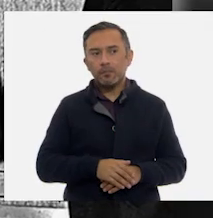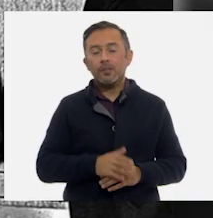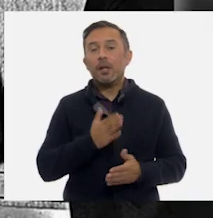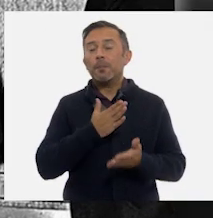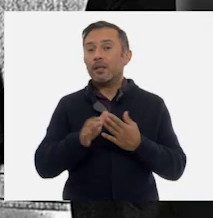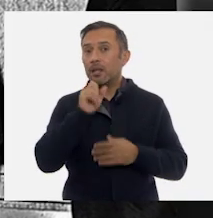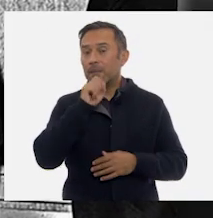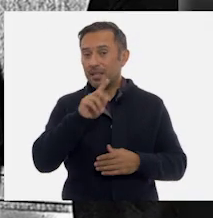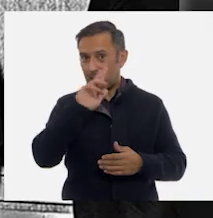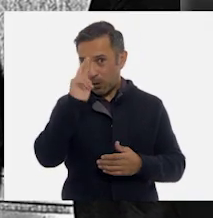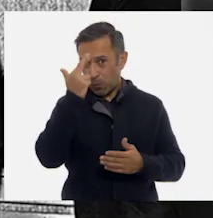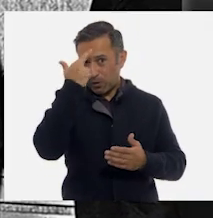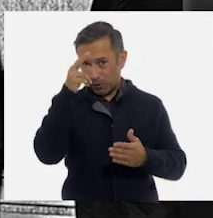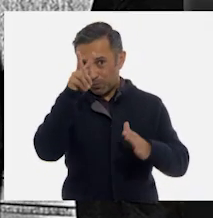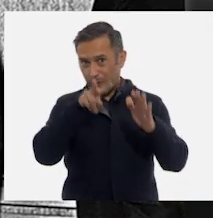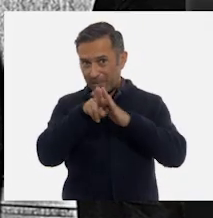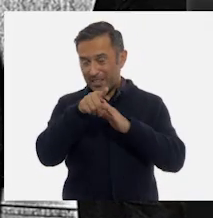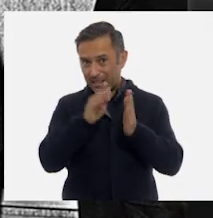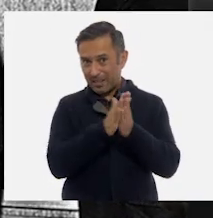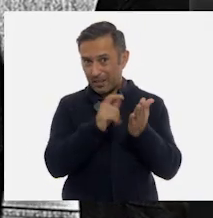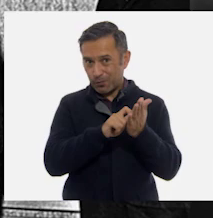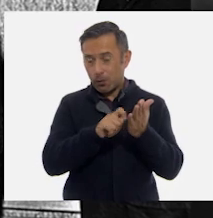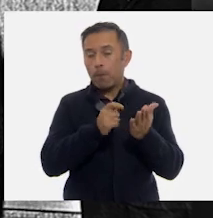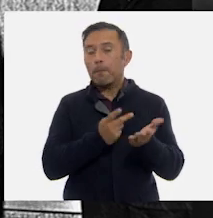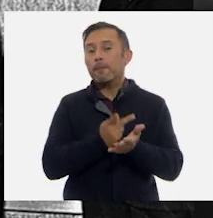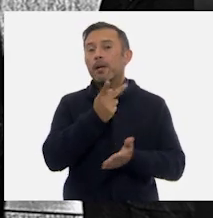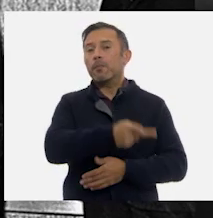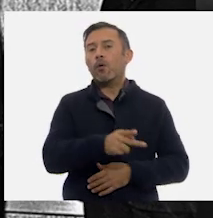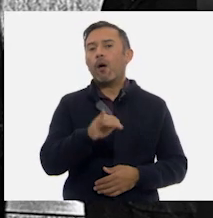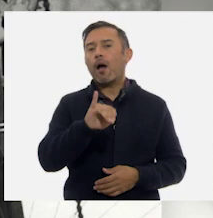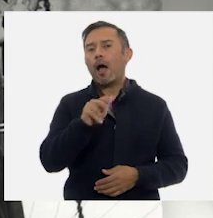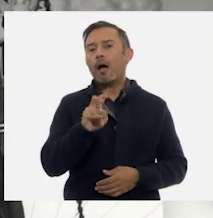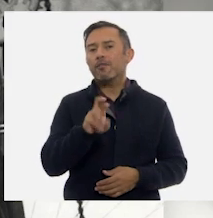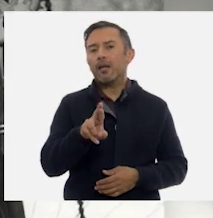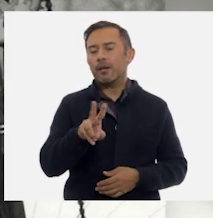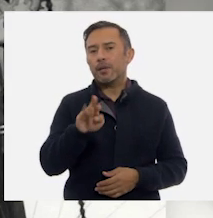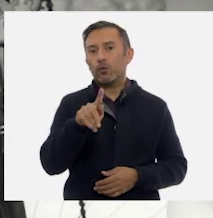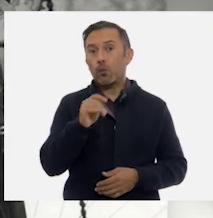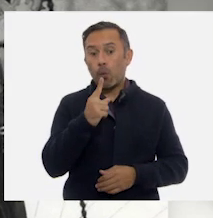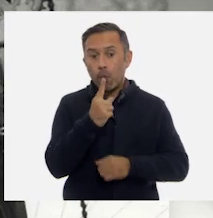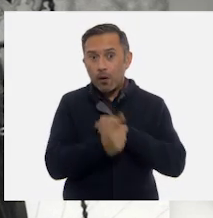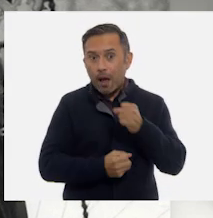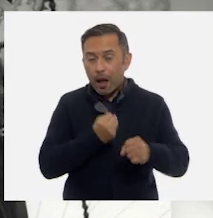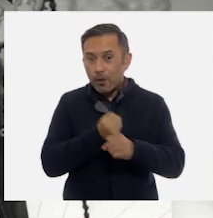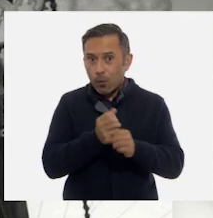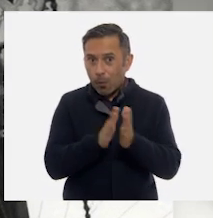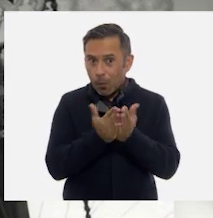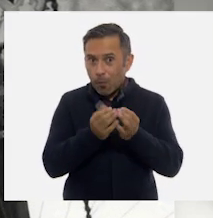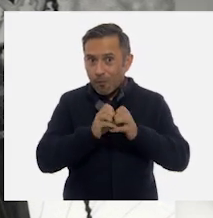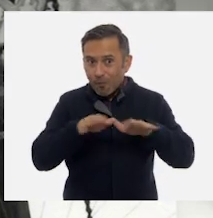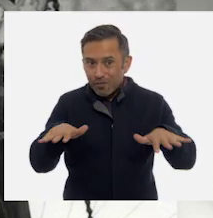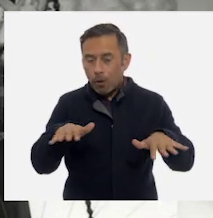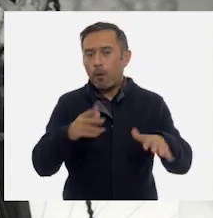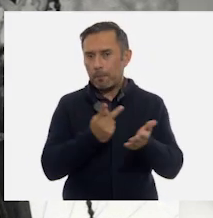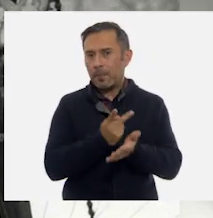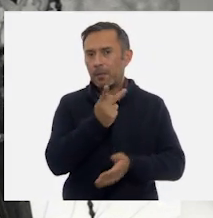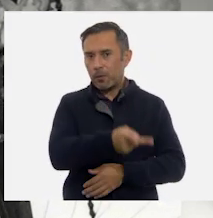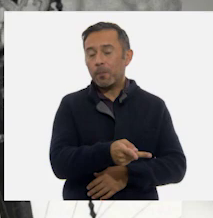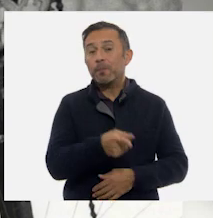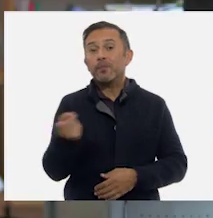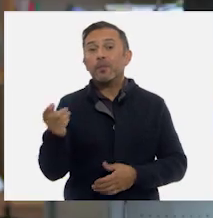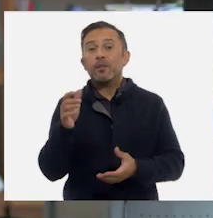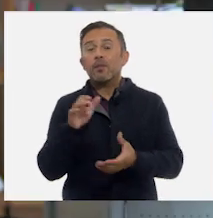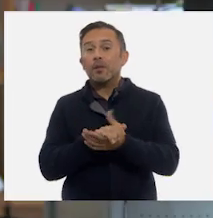el premio Javier Villaurrutia al año de su publicación. Octavio Paz va a ser